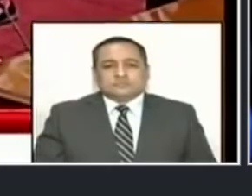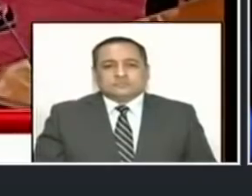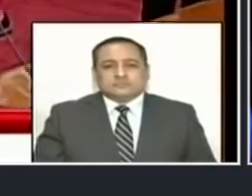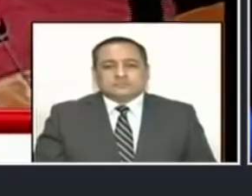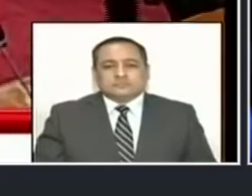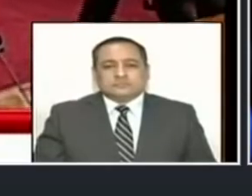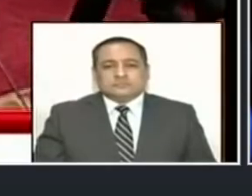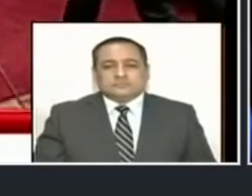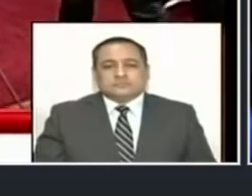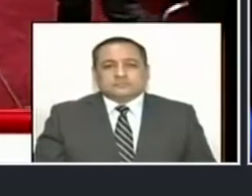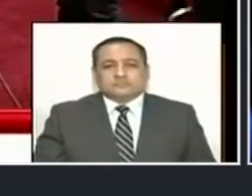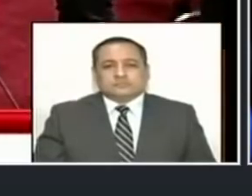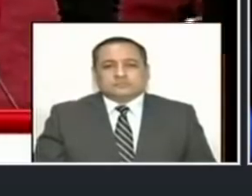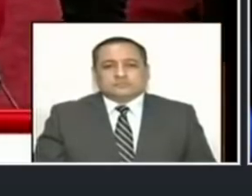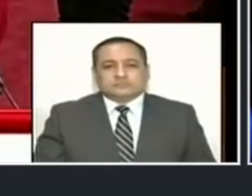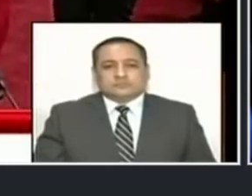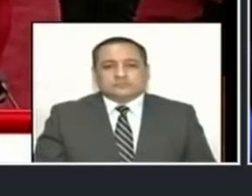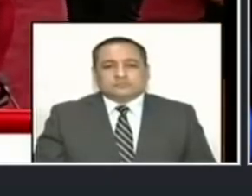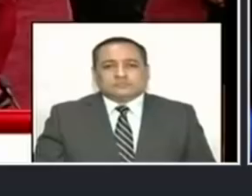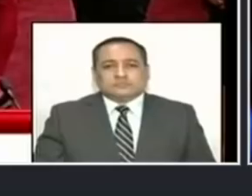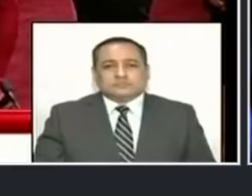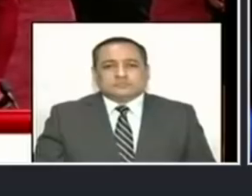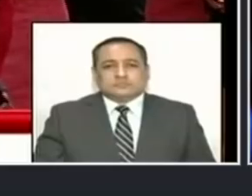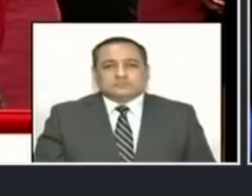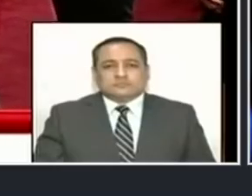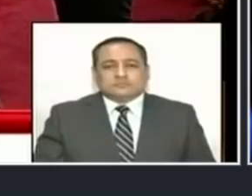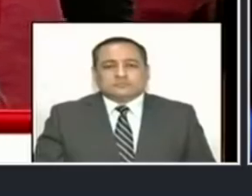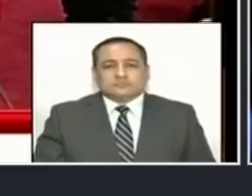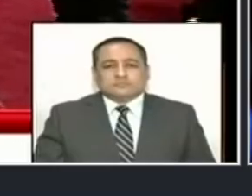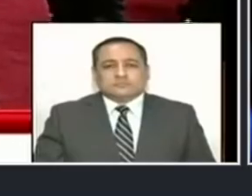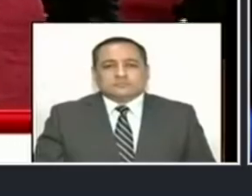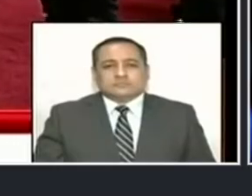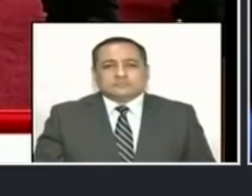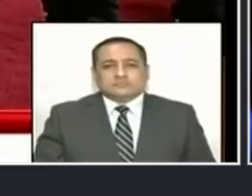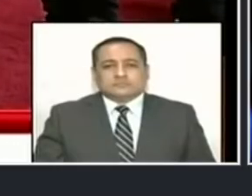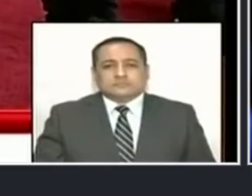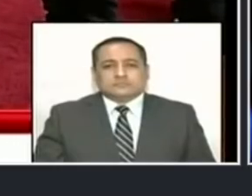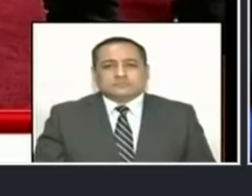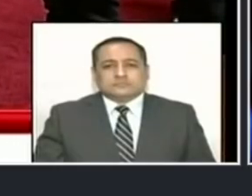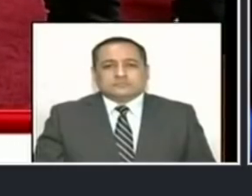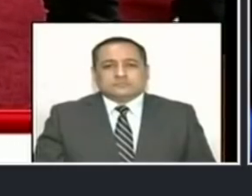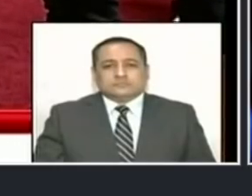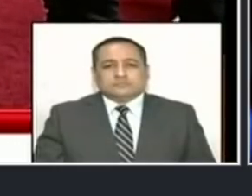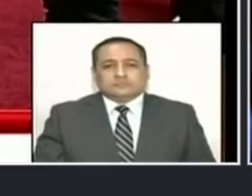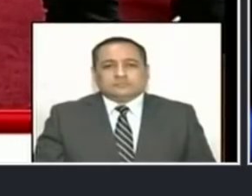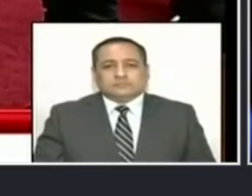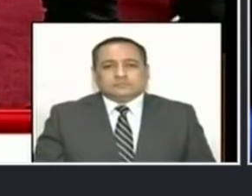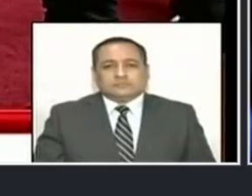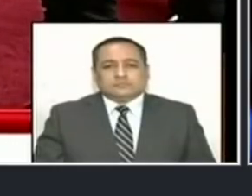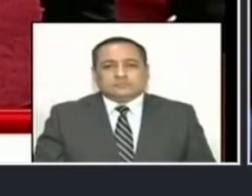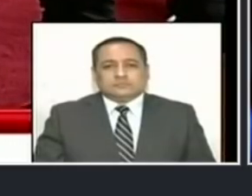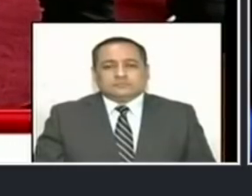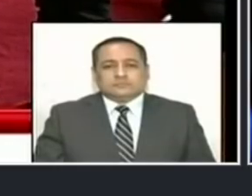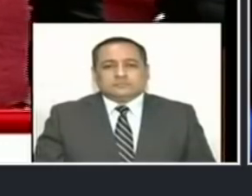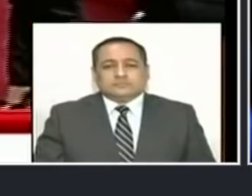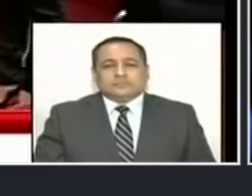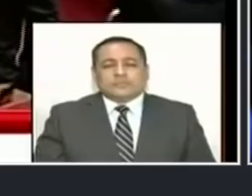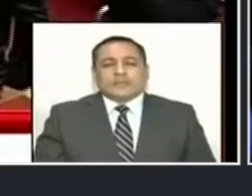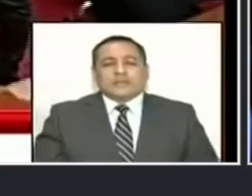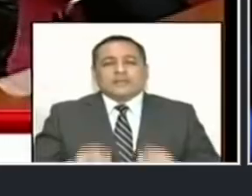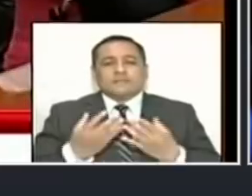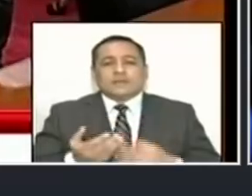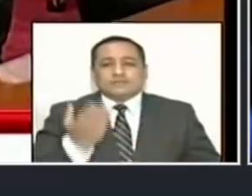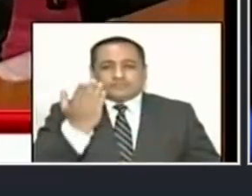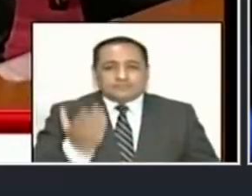confianza entre el gobierno, el Estado peruano y sus ciudadanos. Así es. No, ese es un primer tema que